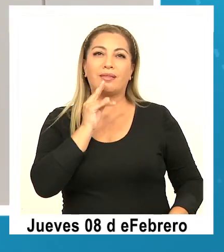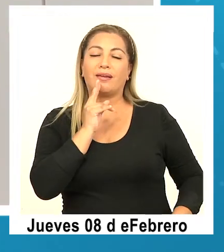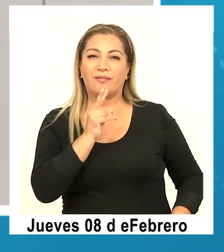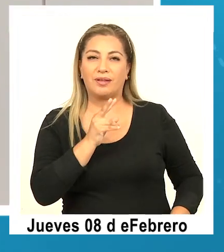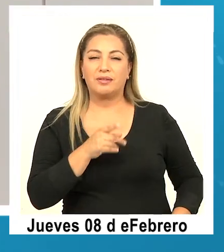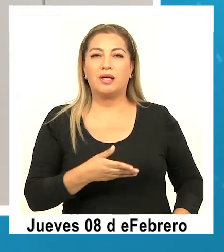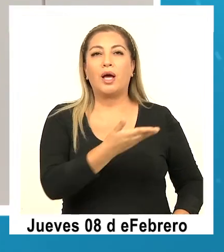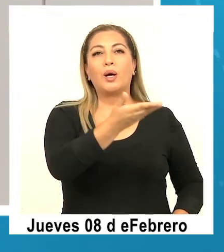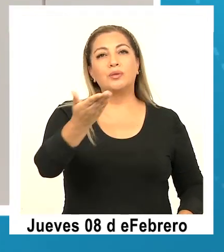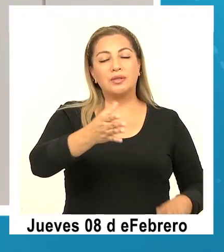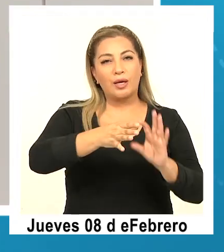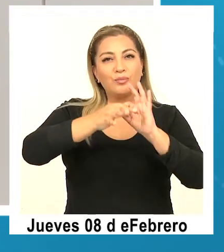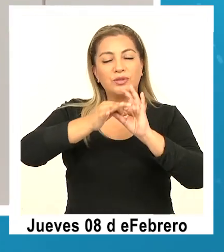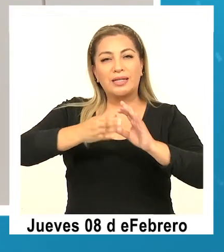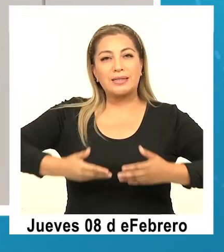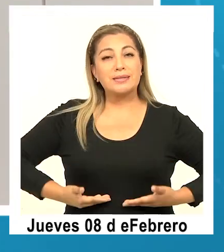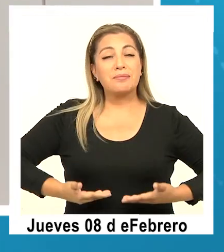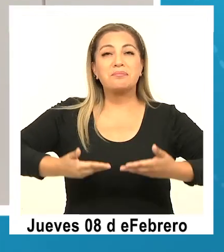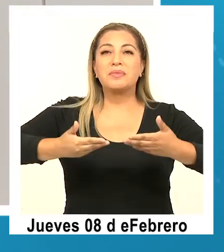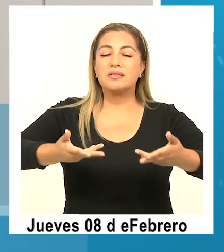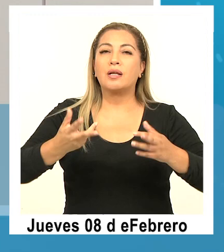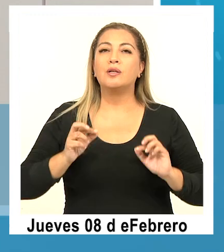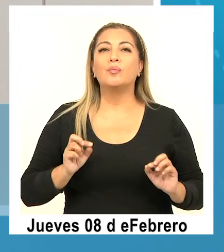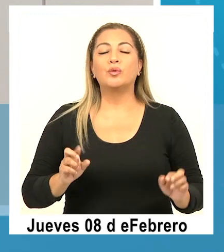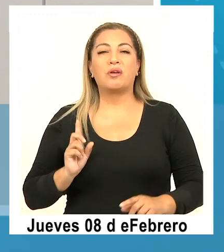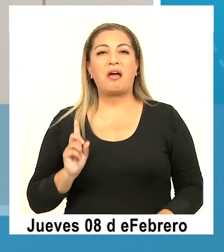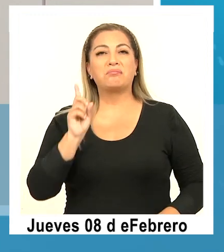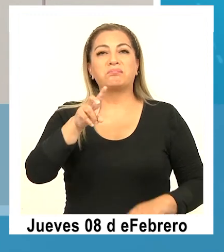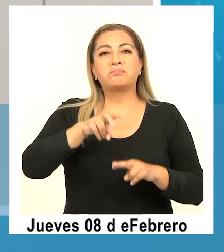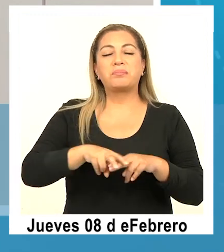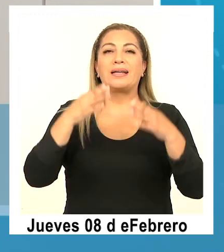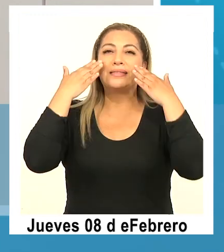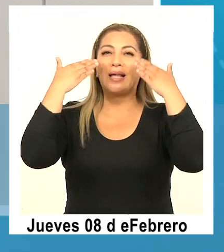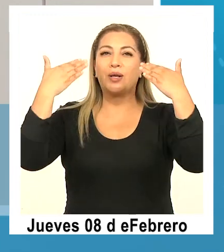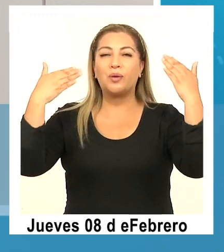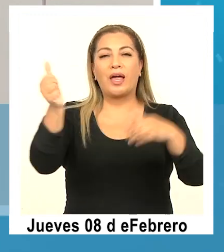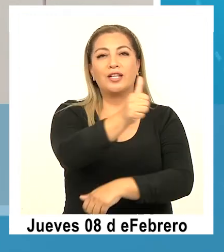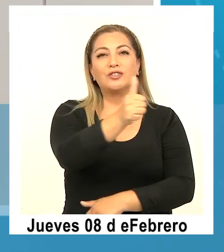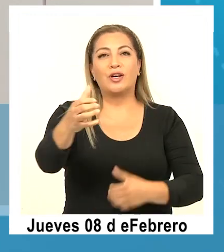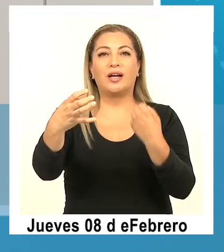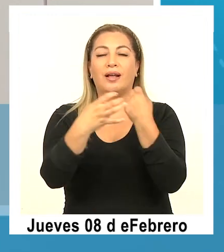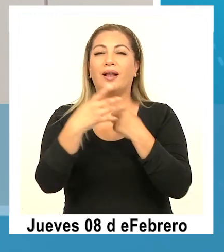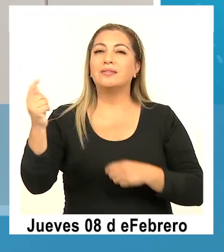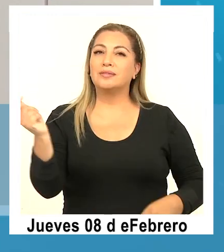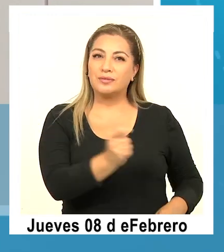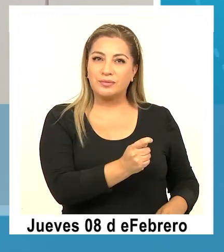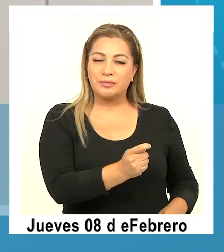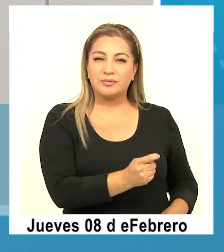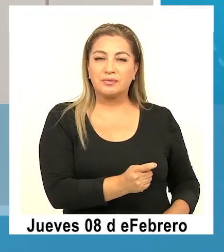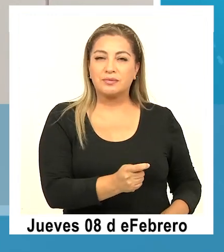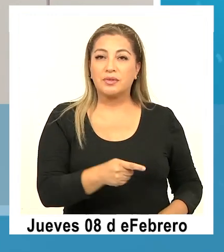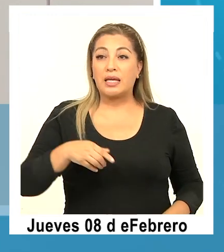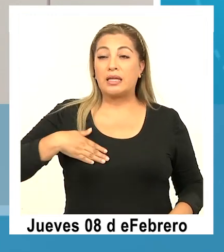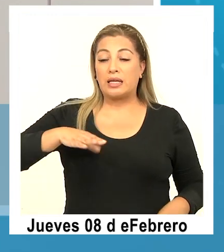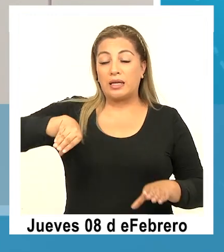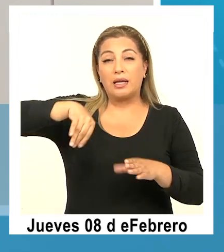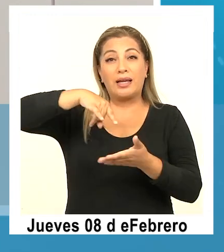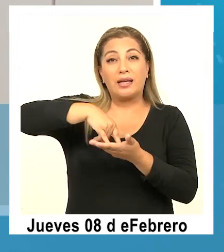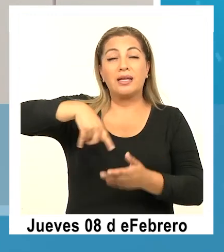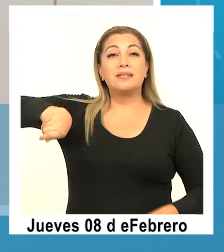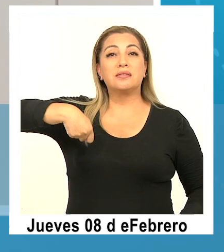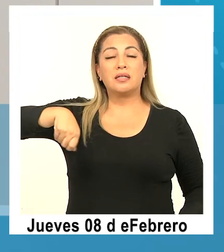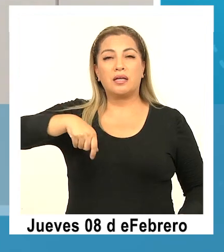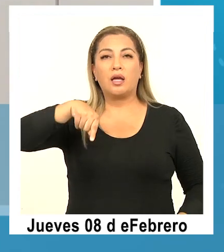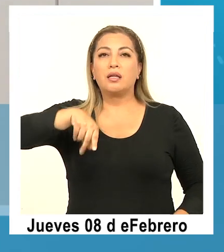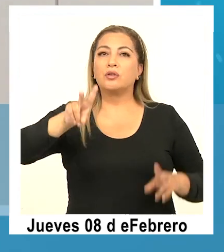Televisión. Yo les agradezco mucho la invitación, la posibilidad de estar acá, saludar a toda la región, y desde el Senado en estos